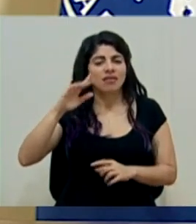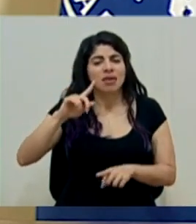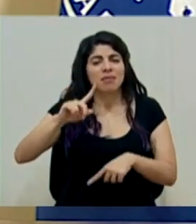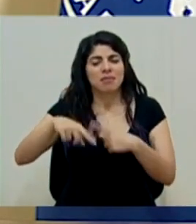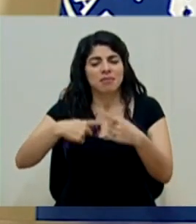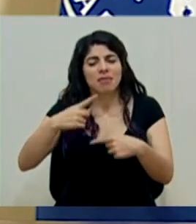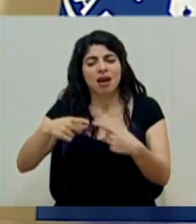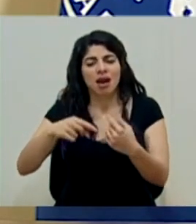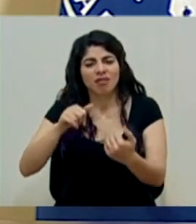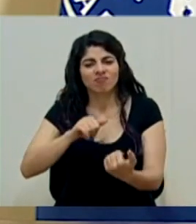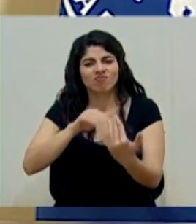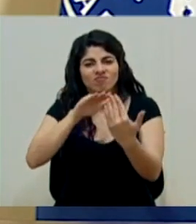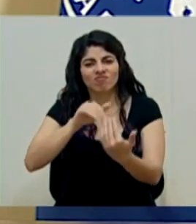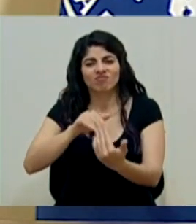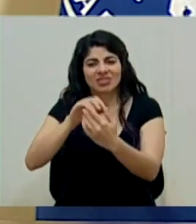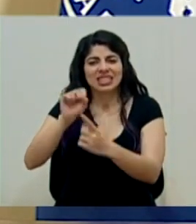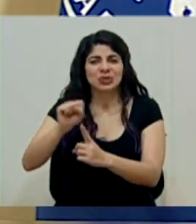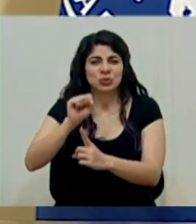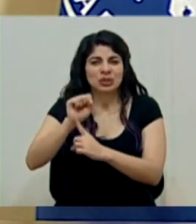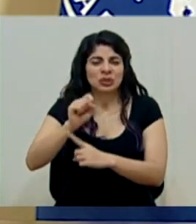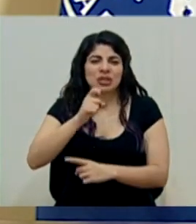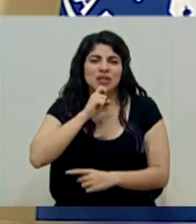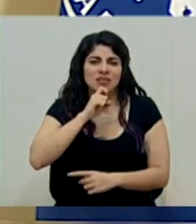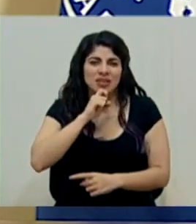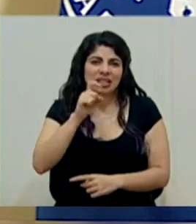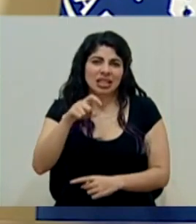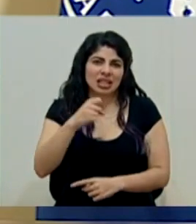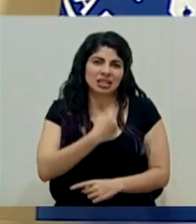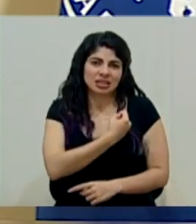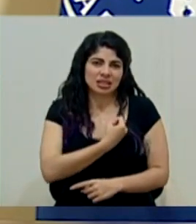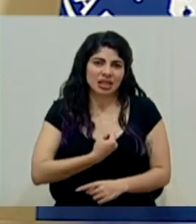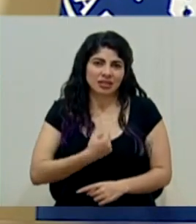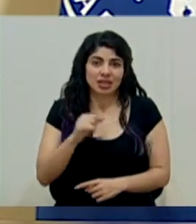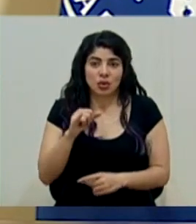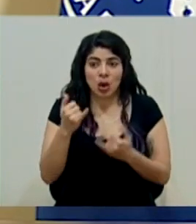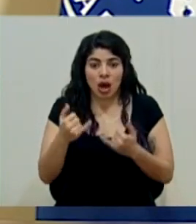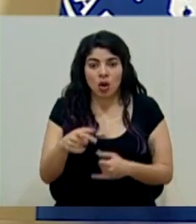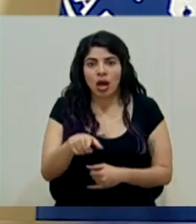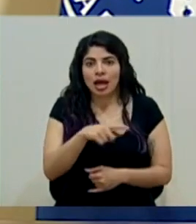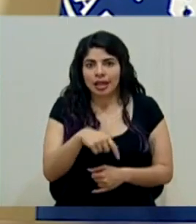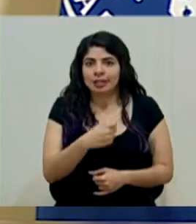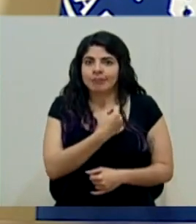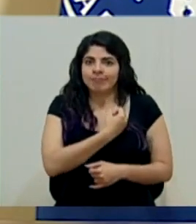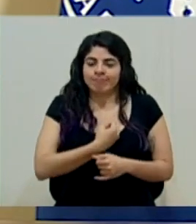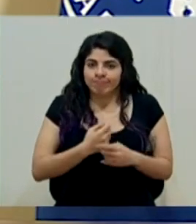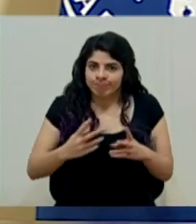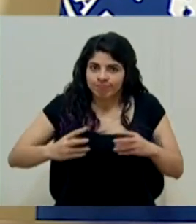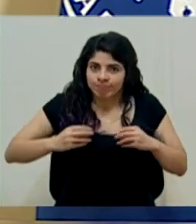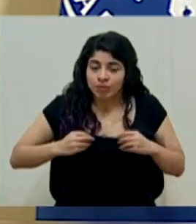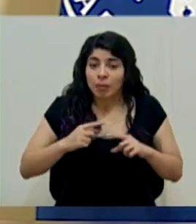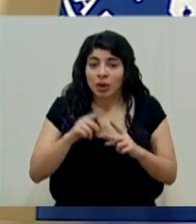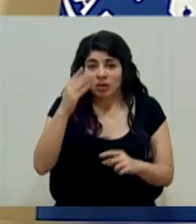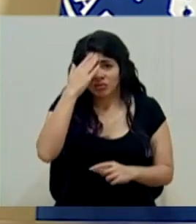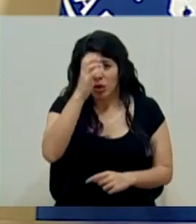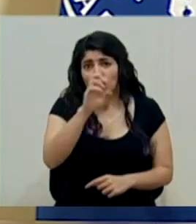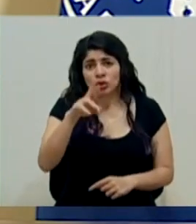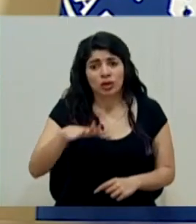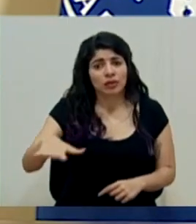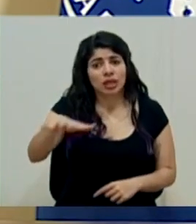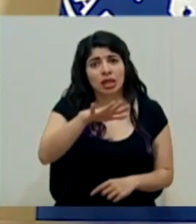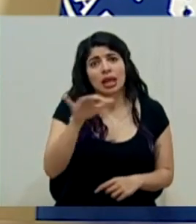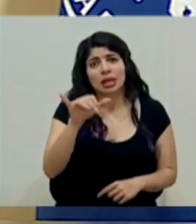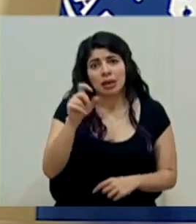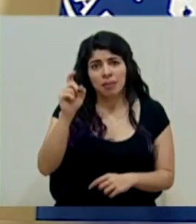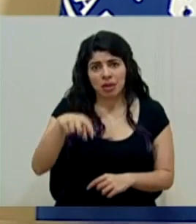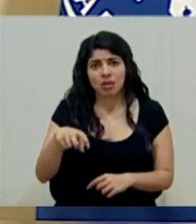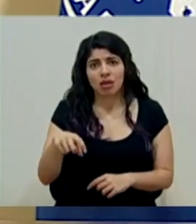enfrentar cosas que requerían sacrificios, como lo estamos asumiendo en eso, pero sabemos que Costa Rica lo debe hacer. Entonces hemos planteado